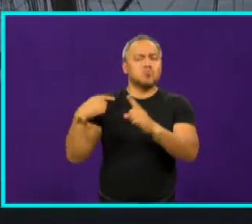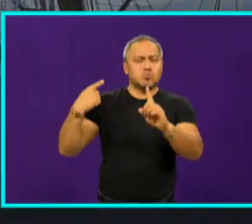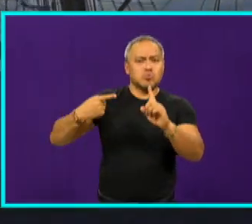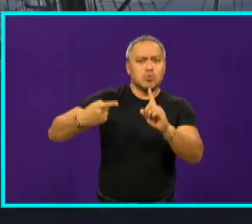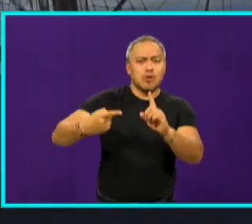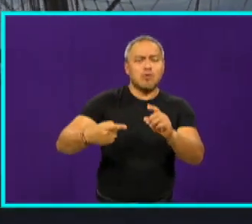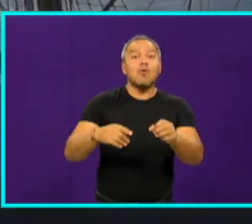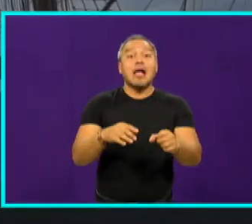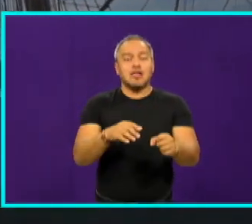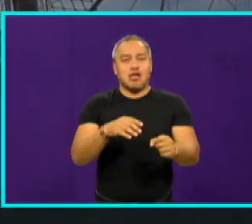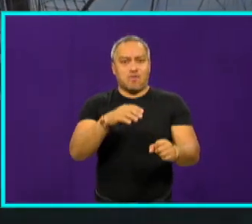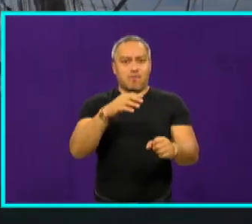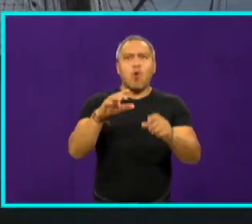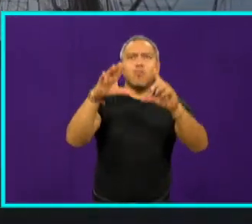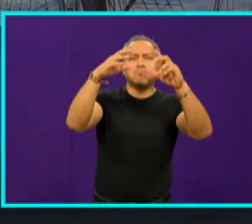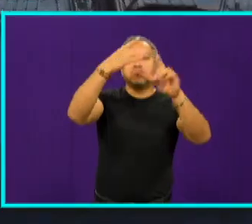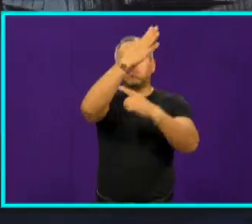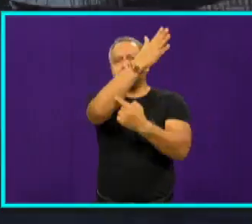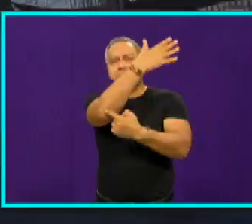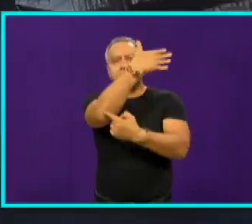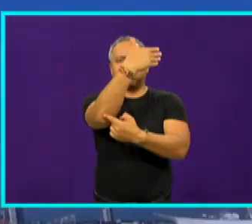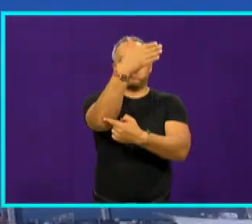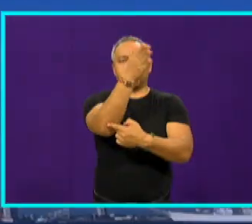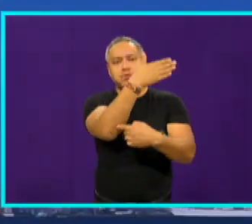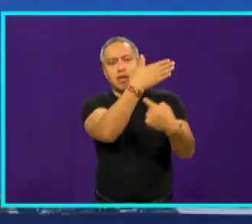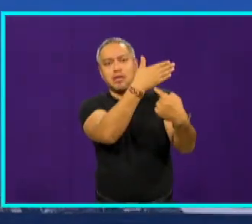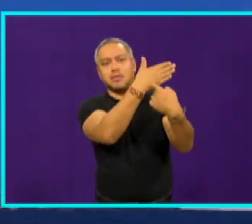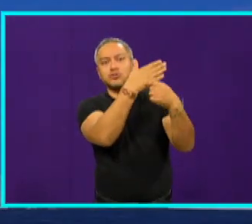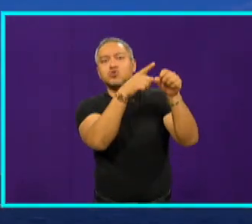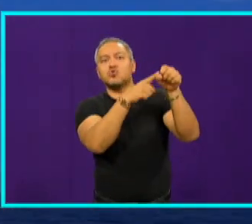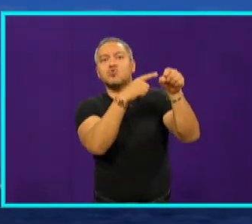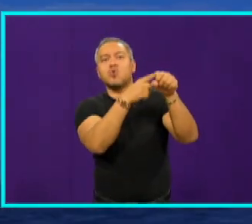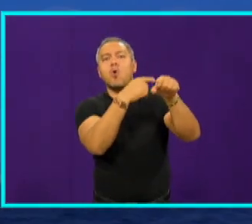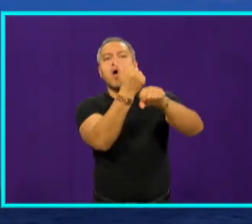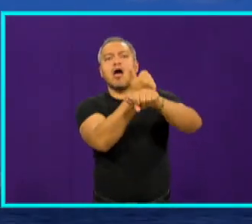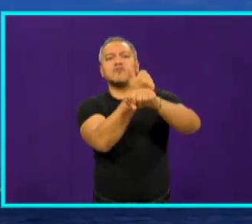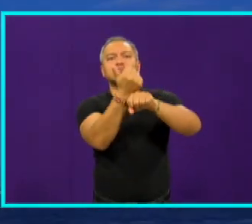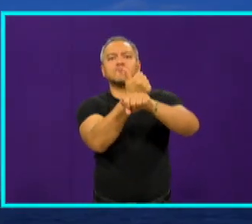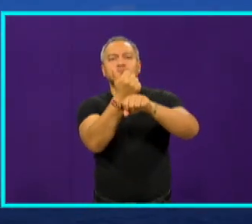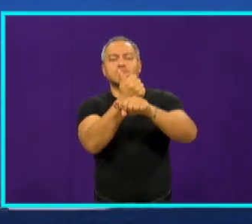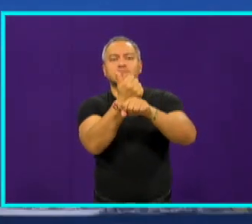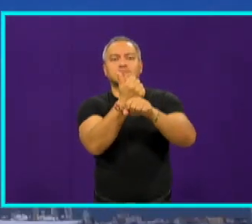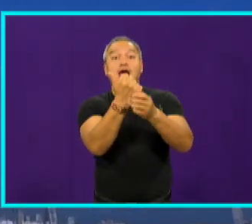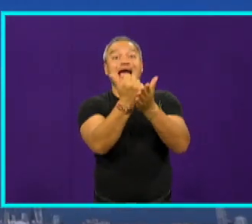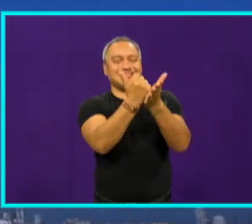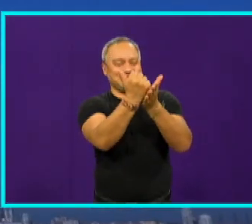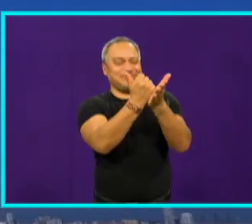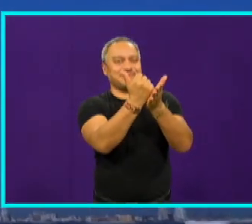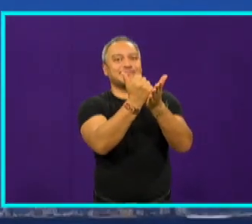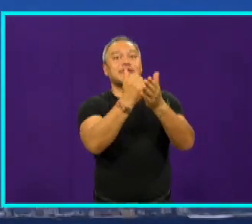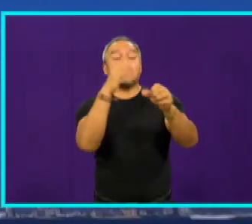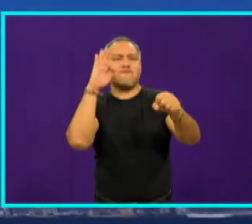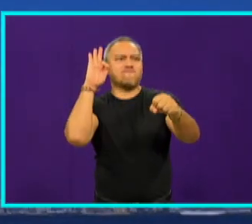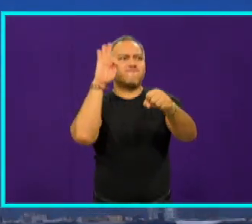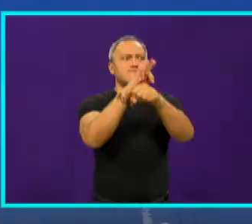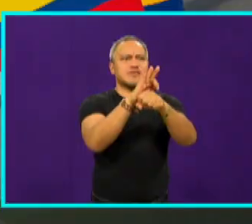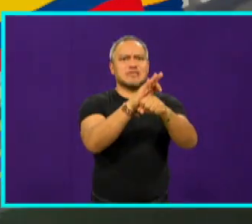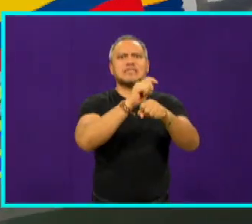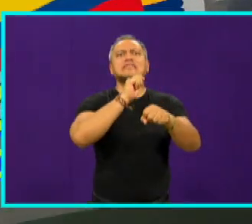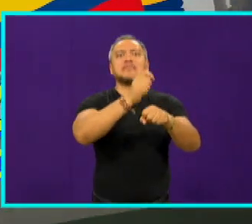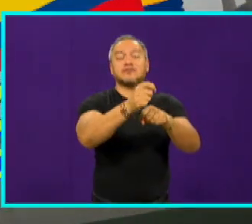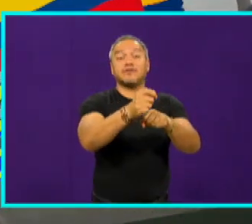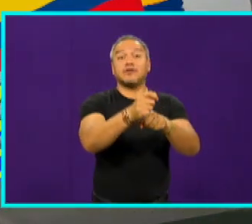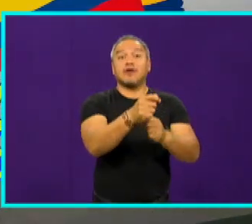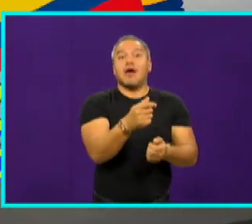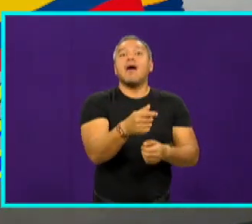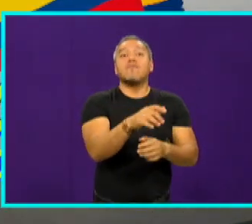azul de la bandera. De nuestro pabellón nacional, ese azul tiene el significado que son nuestros mares.